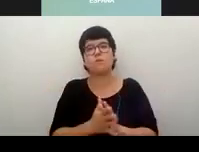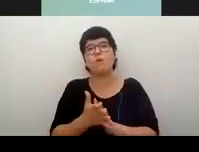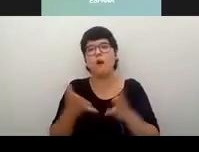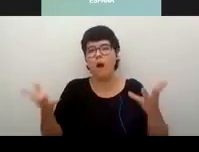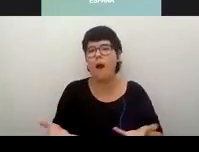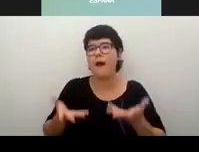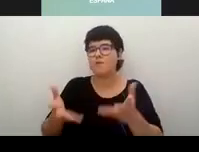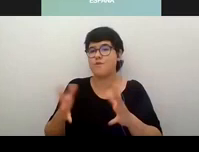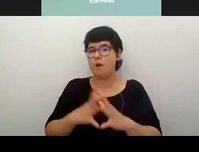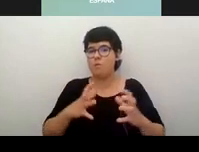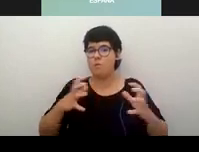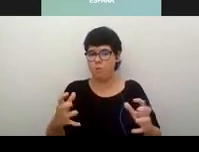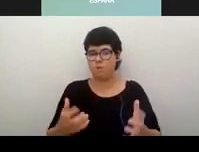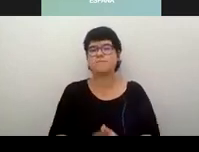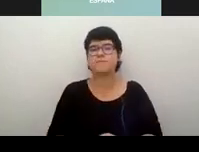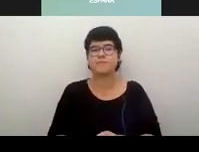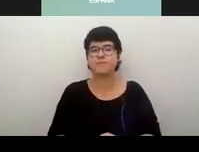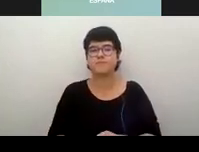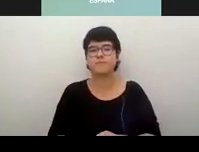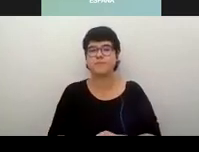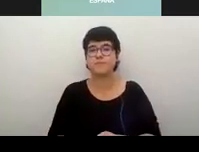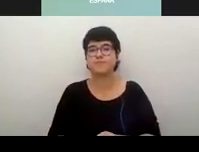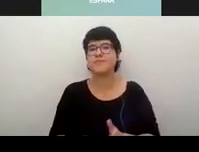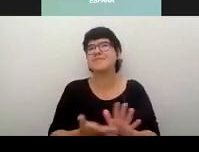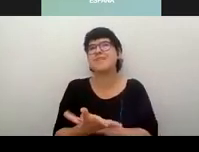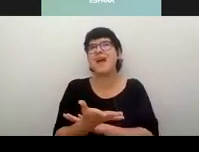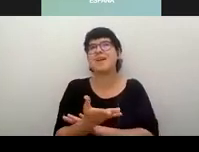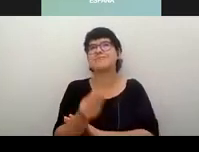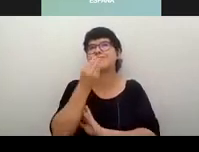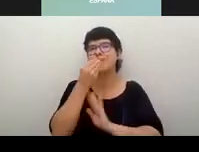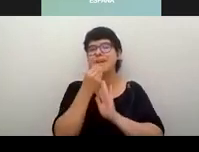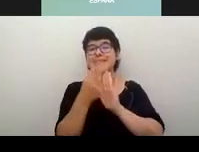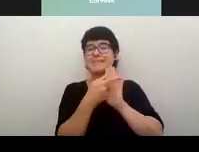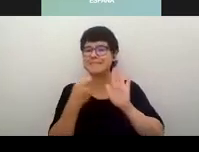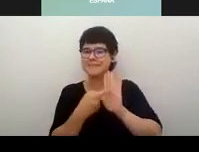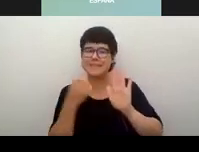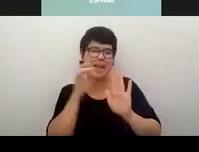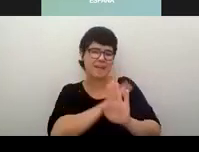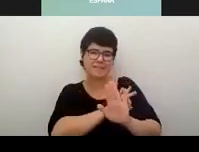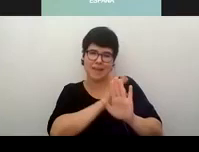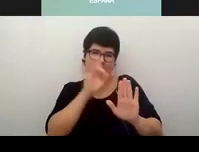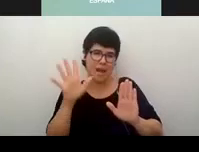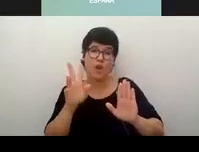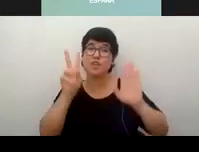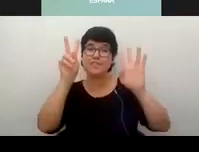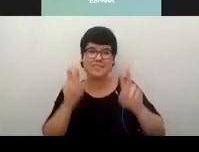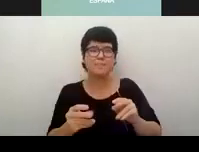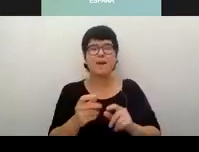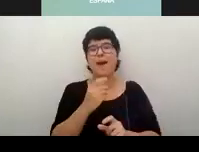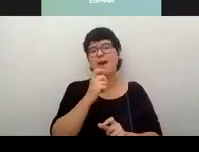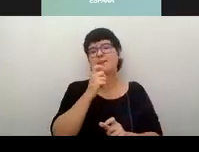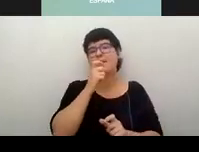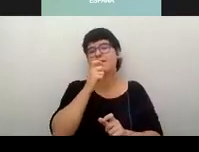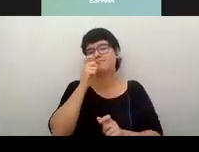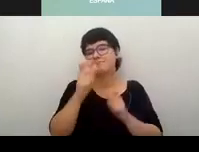proinflamatorios. Es decir, la dieta, queda claro que la dieta y con ella la entrada de determinados